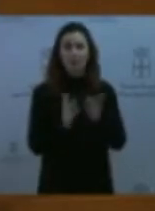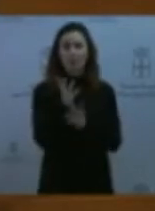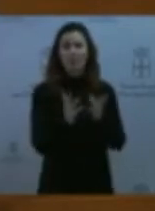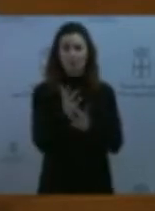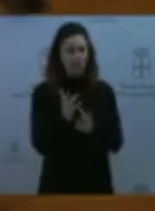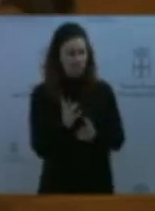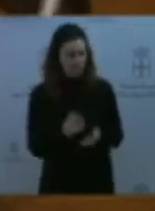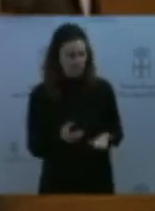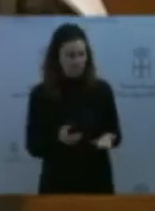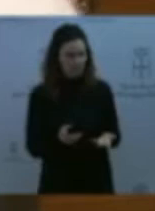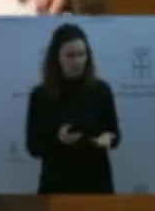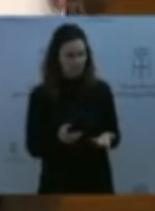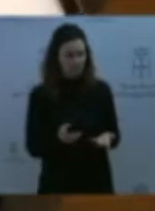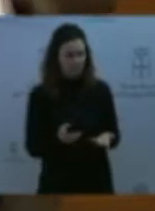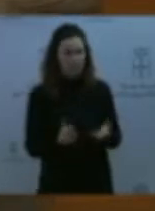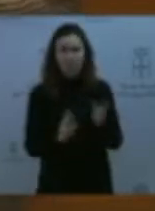de los incendios.